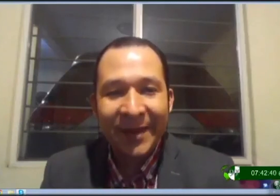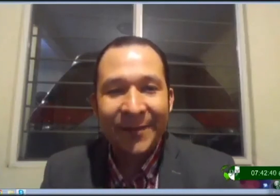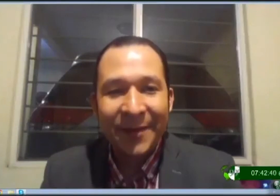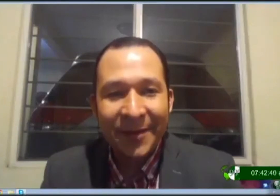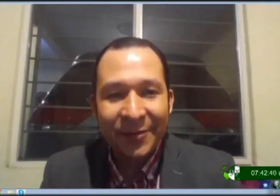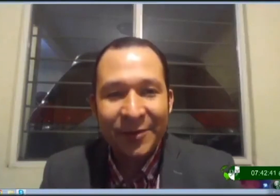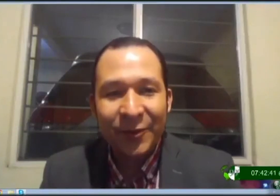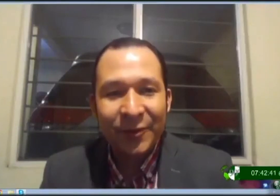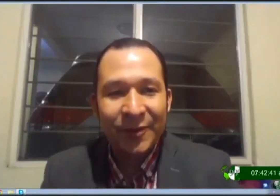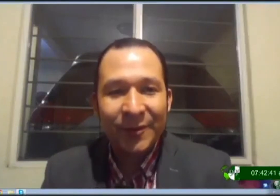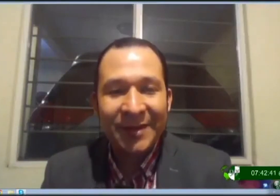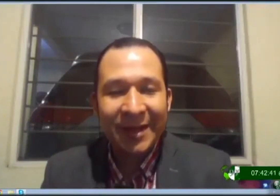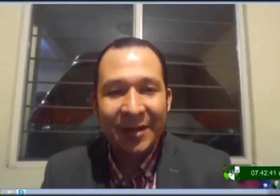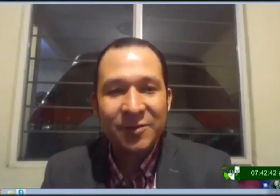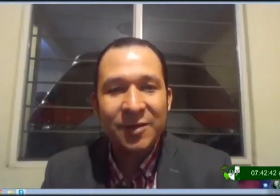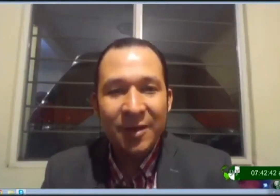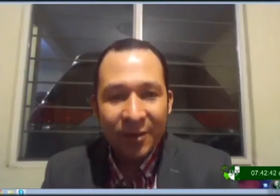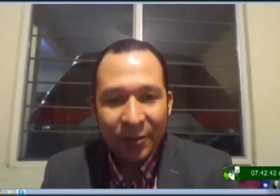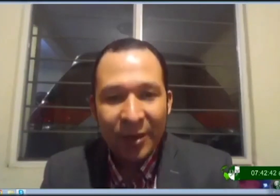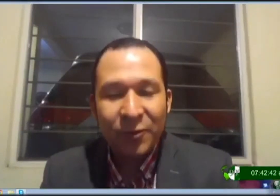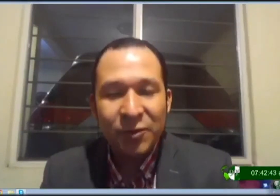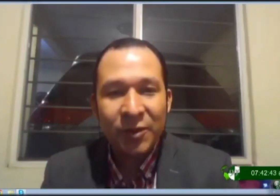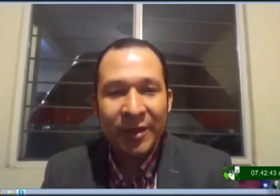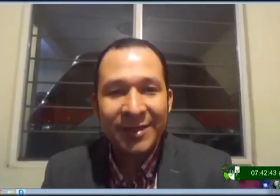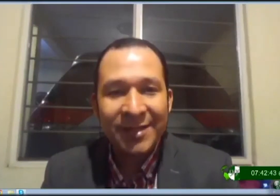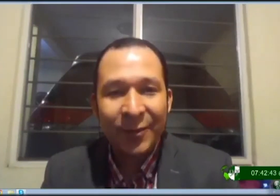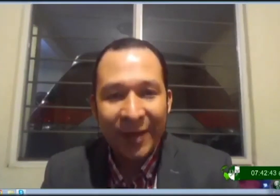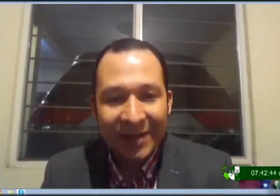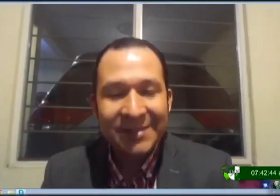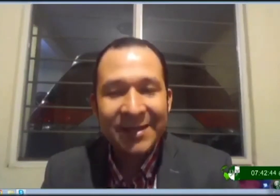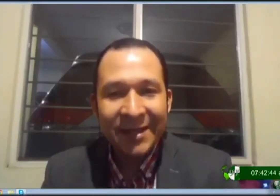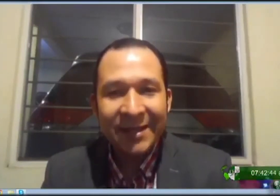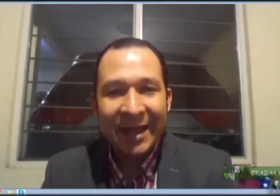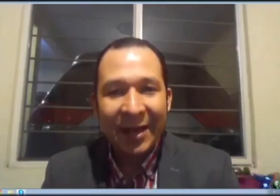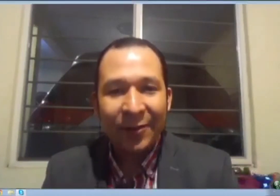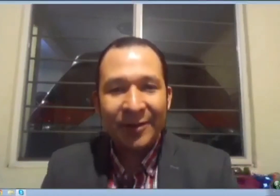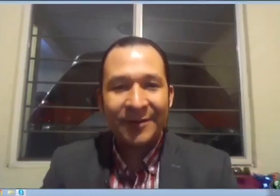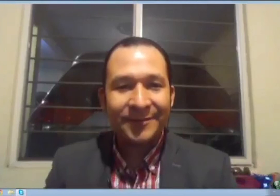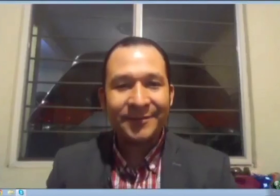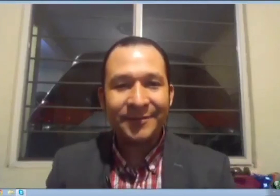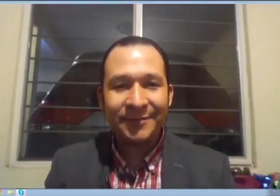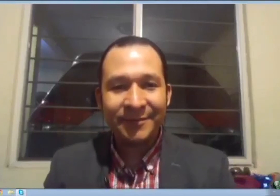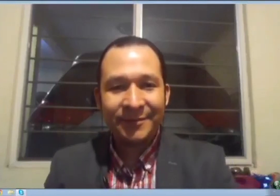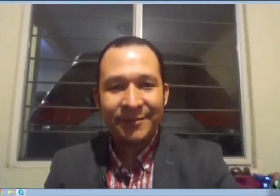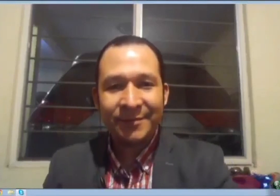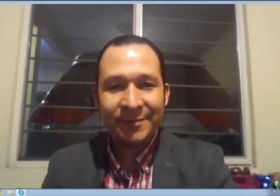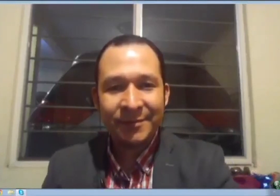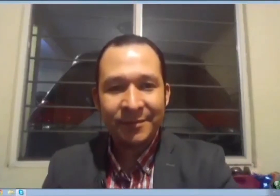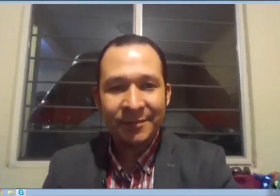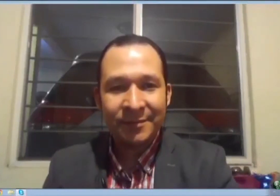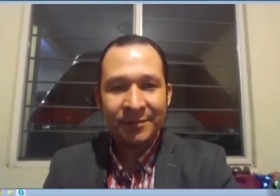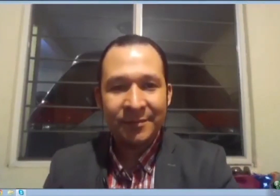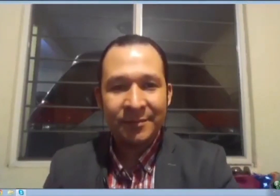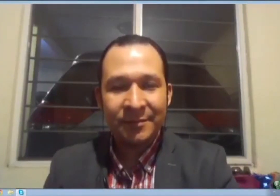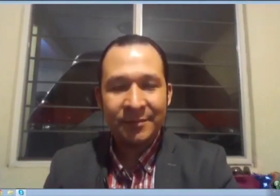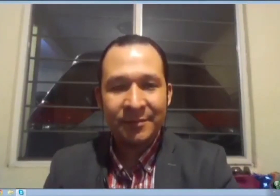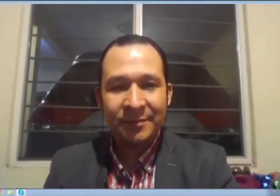Pepe, amable auditorio de 90 grados. Con el gusto de saludarles y a la orden. Eric, pues